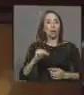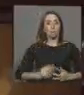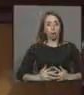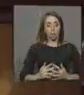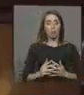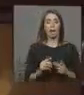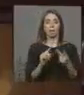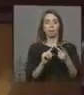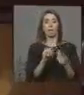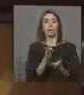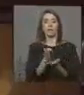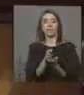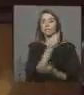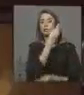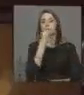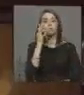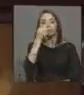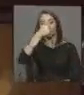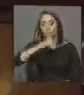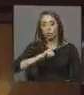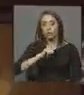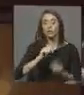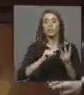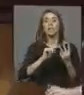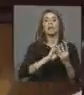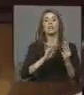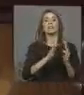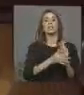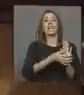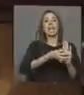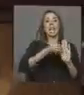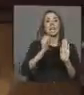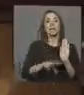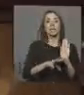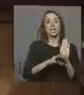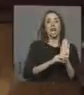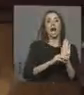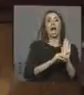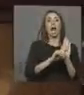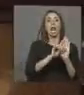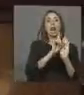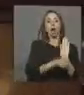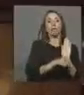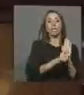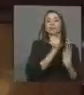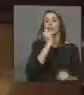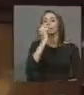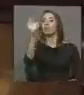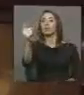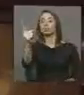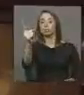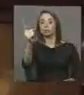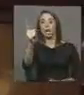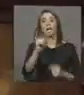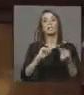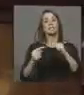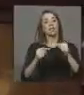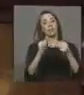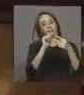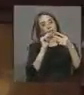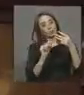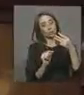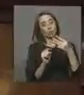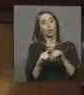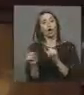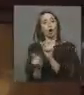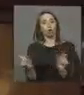de la confidencialidad y la eliminación de la obligación de denunciar pueden ser discutibles. Otros, en tanto, sostienen